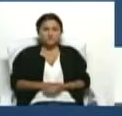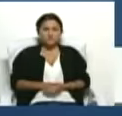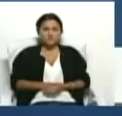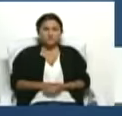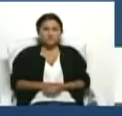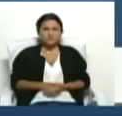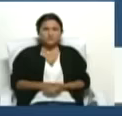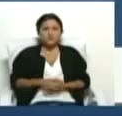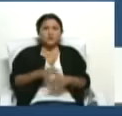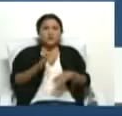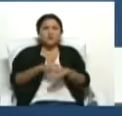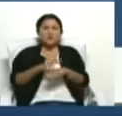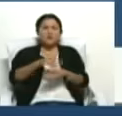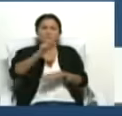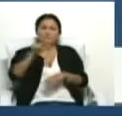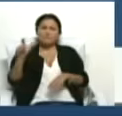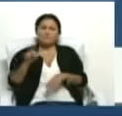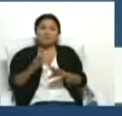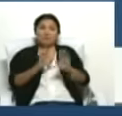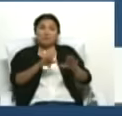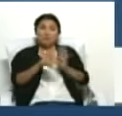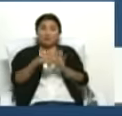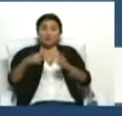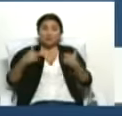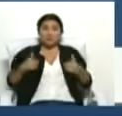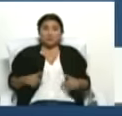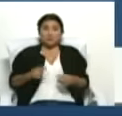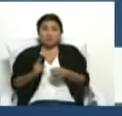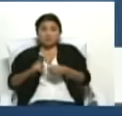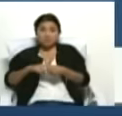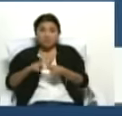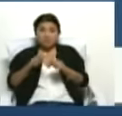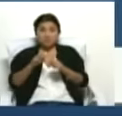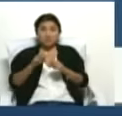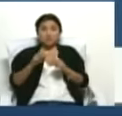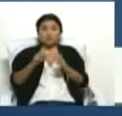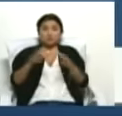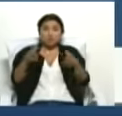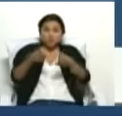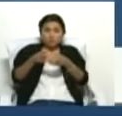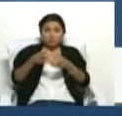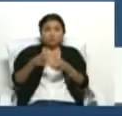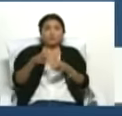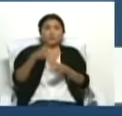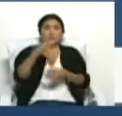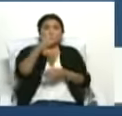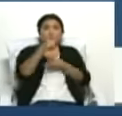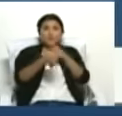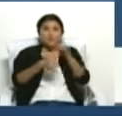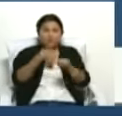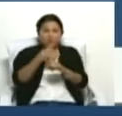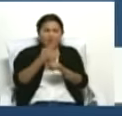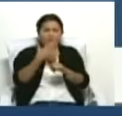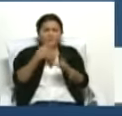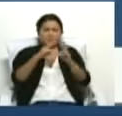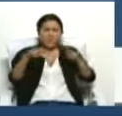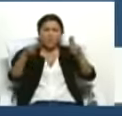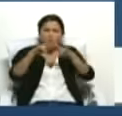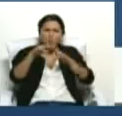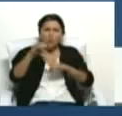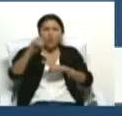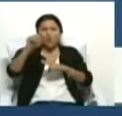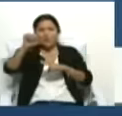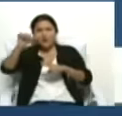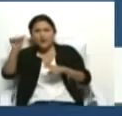los llamados defensores de los derechos humanos adscritos a organismos transnacionales de Naciones Unidas, de la OEA, de lo